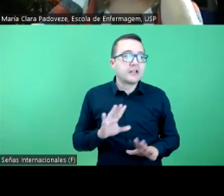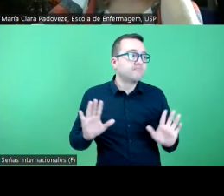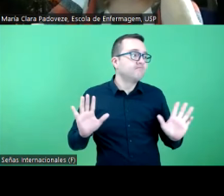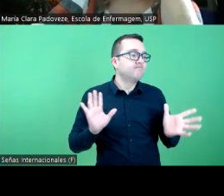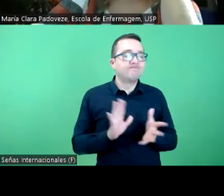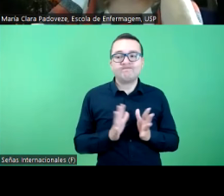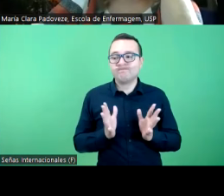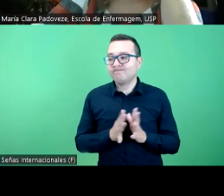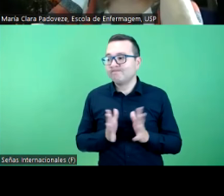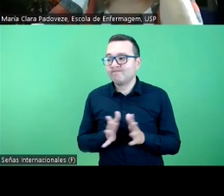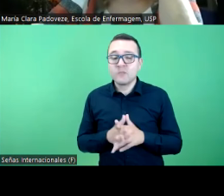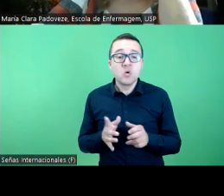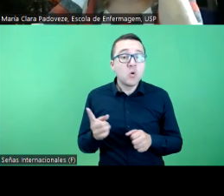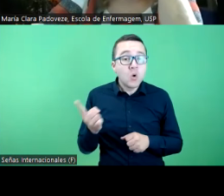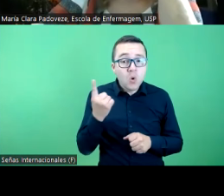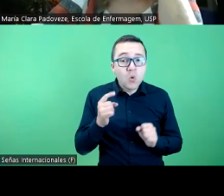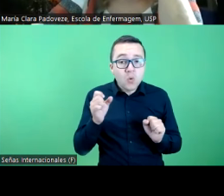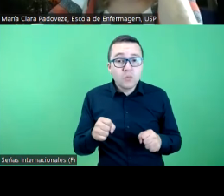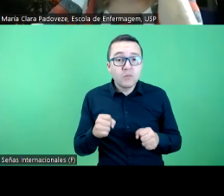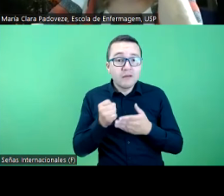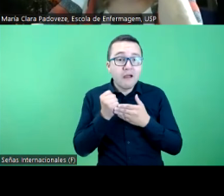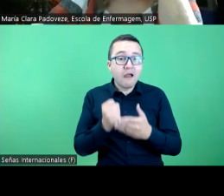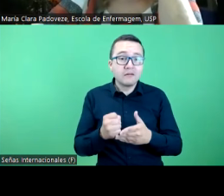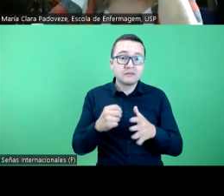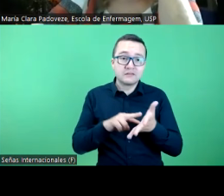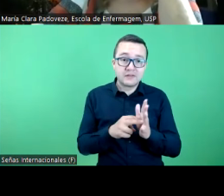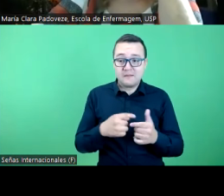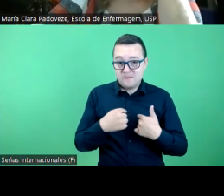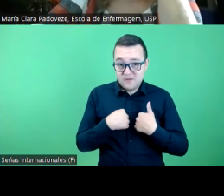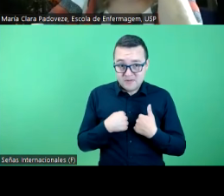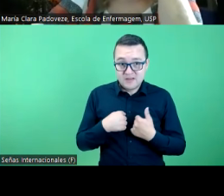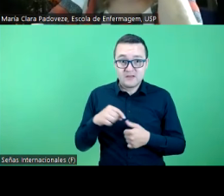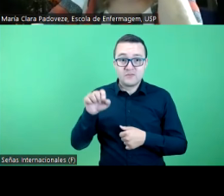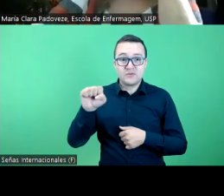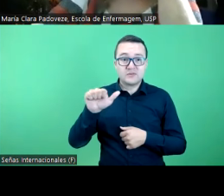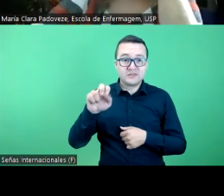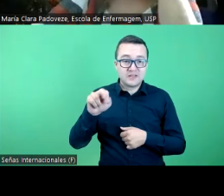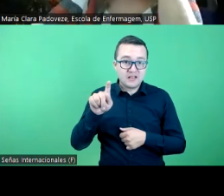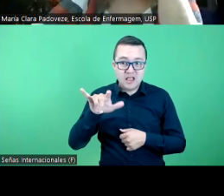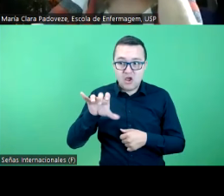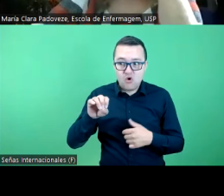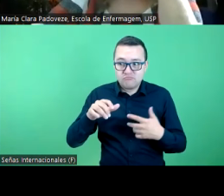por nosotros era que compartiéramos con Nico hasta su último segundo.